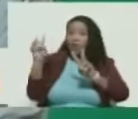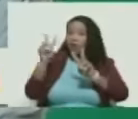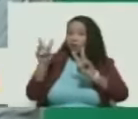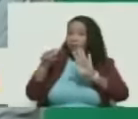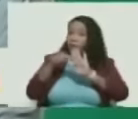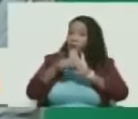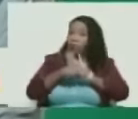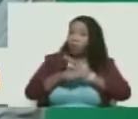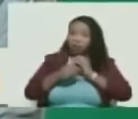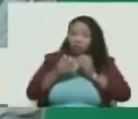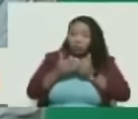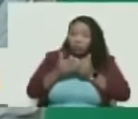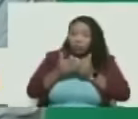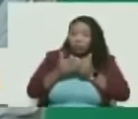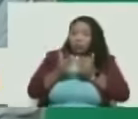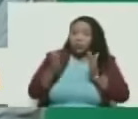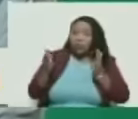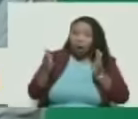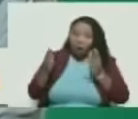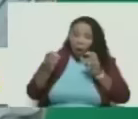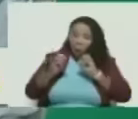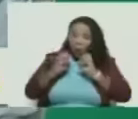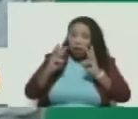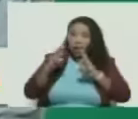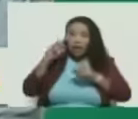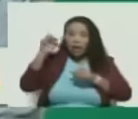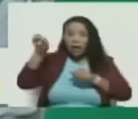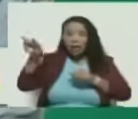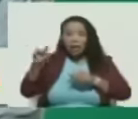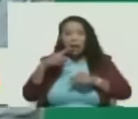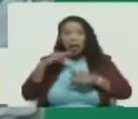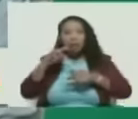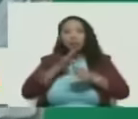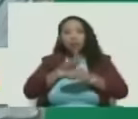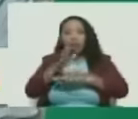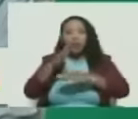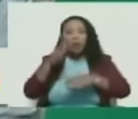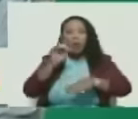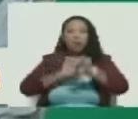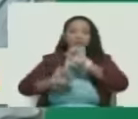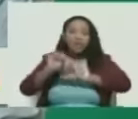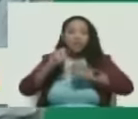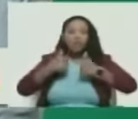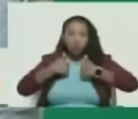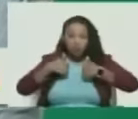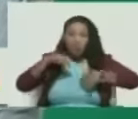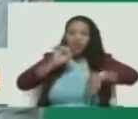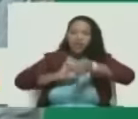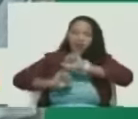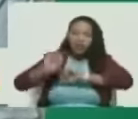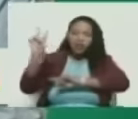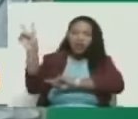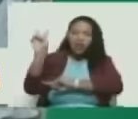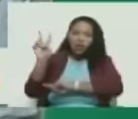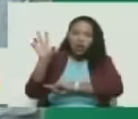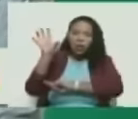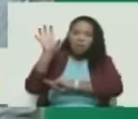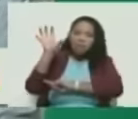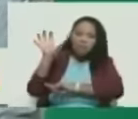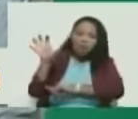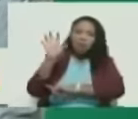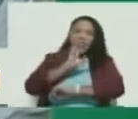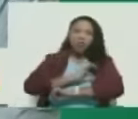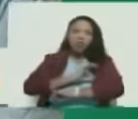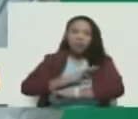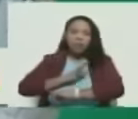profunda, esos son los que vamos a salir en este referéndum a decir, yo defiendo mi patria, yo defiendo mi soberanía, yo defendiendo mi